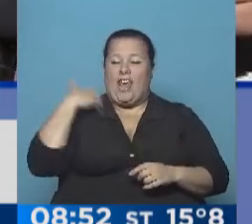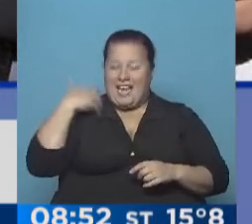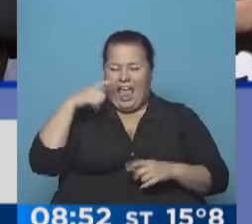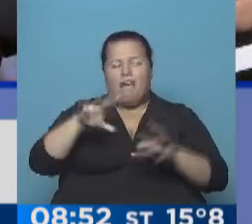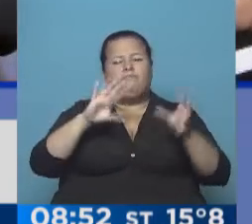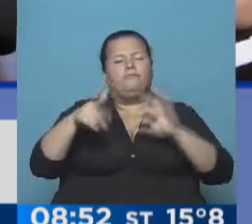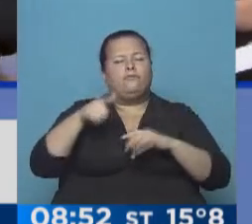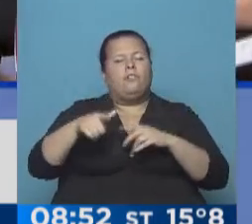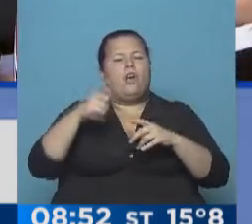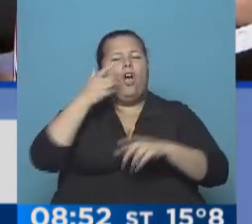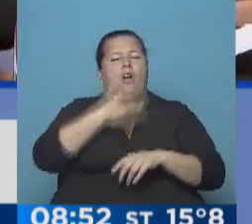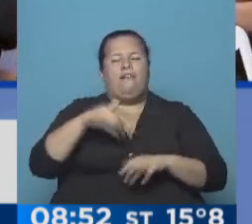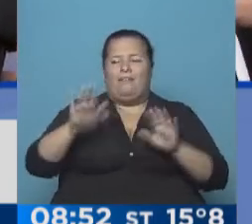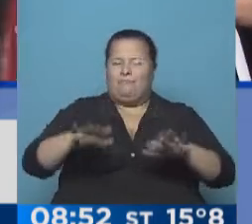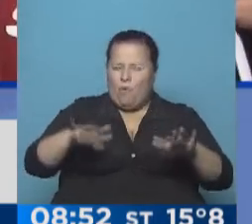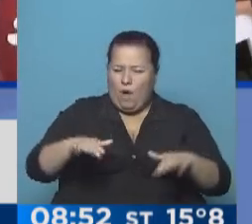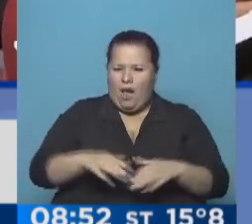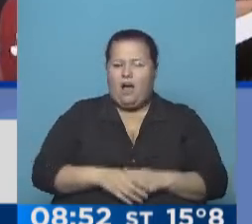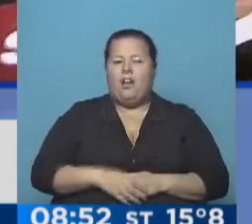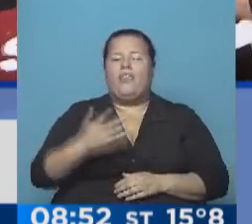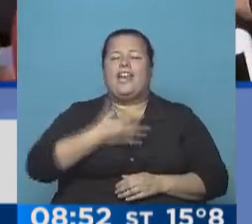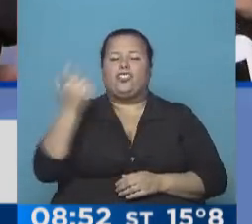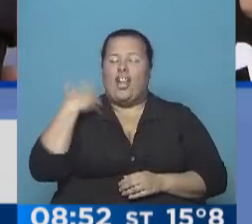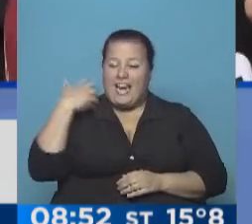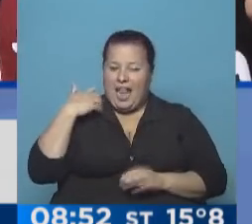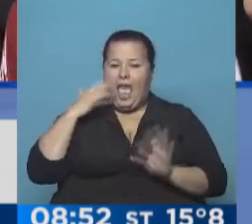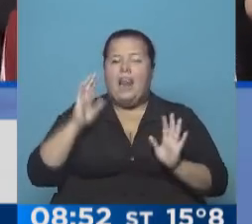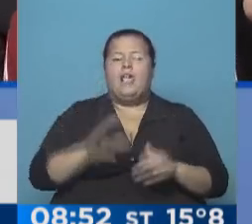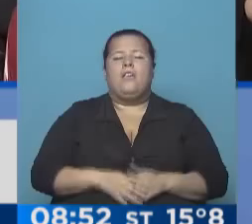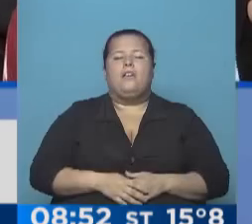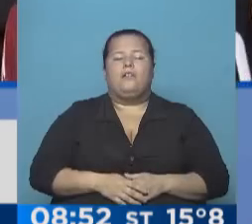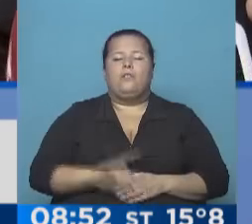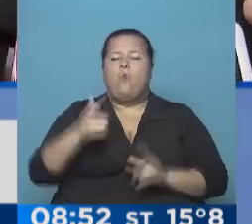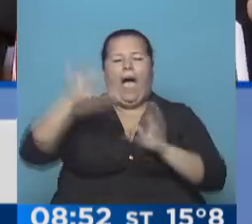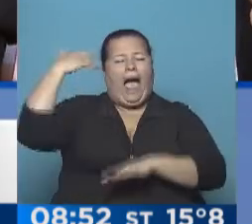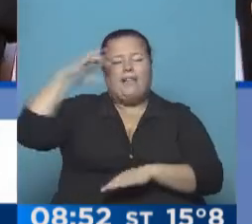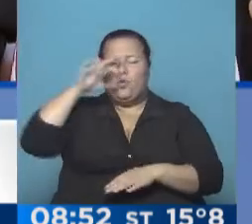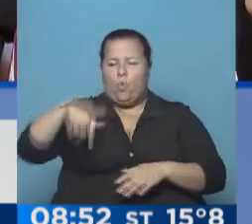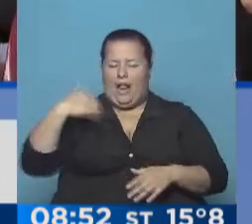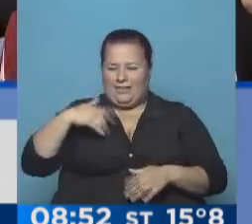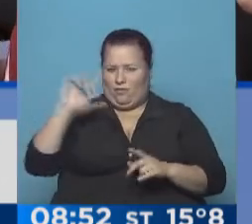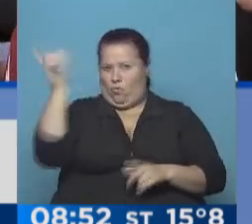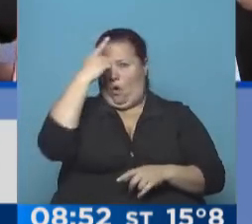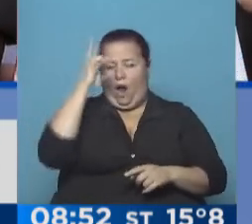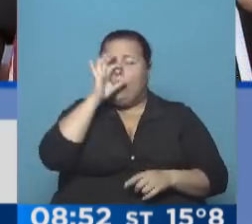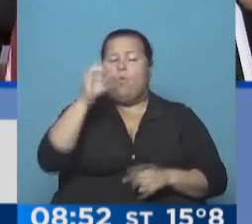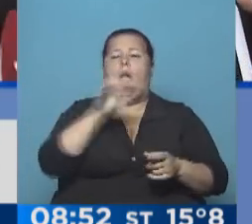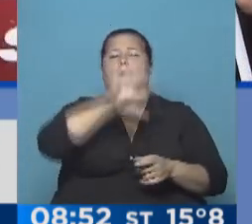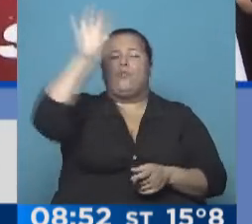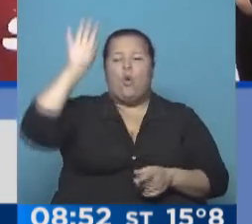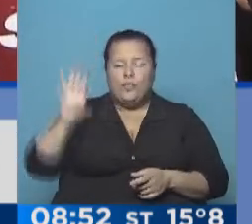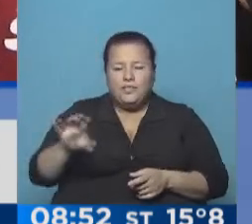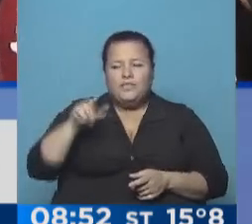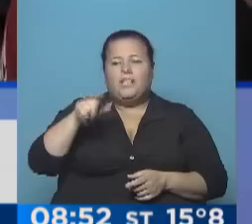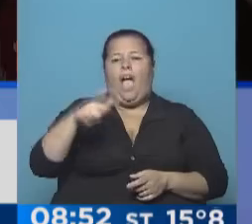nivel de funcionario muy bajo, el de director general. No hay antecedentes en el país, es inédito, no hay ninguna provincia